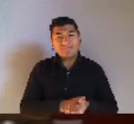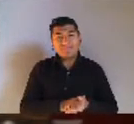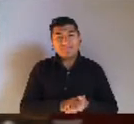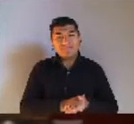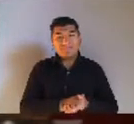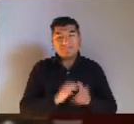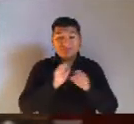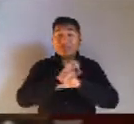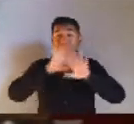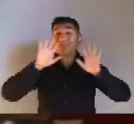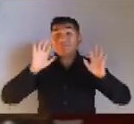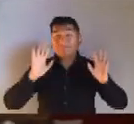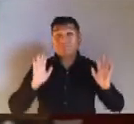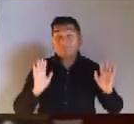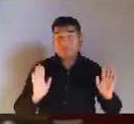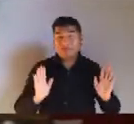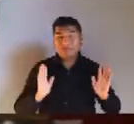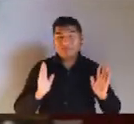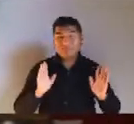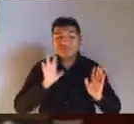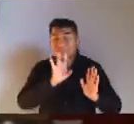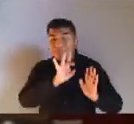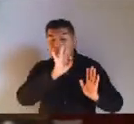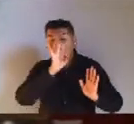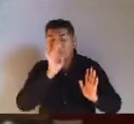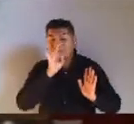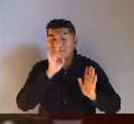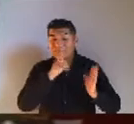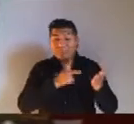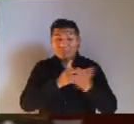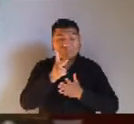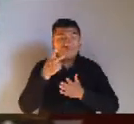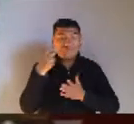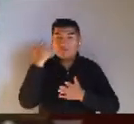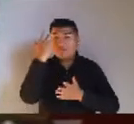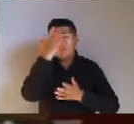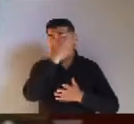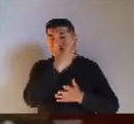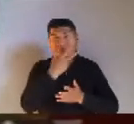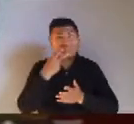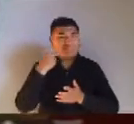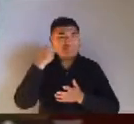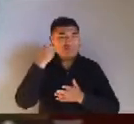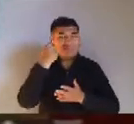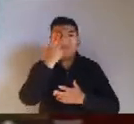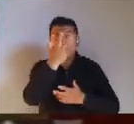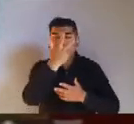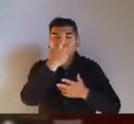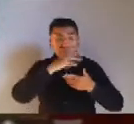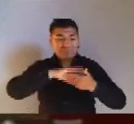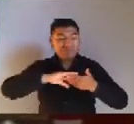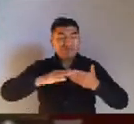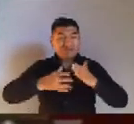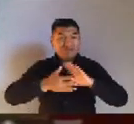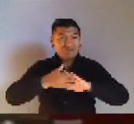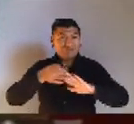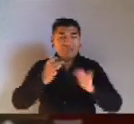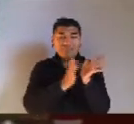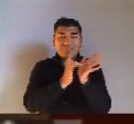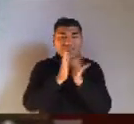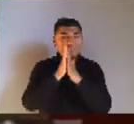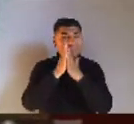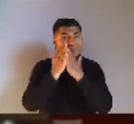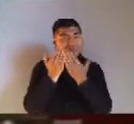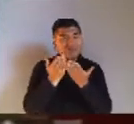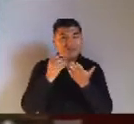Y lógicamente encontramos esa realidad maravillosa en las tres parábolas del Evangelio, de